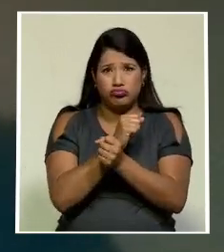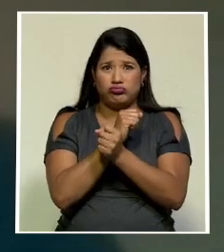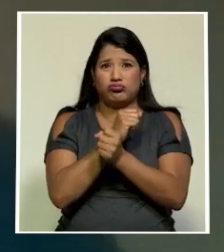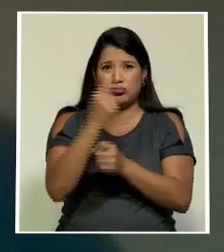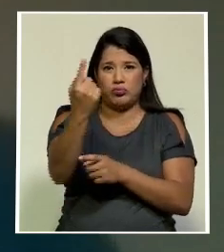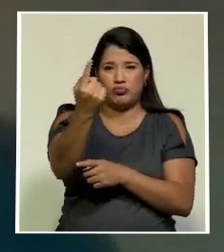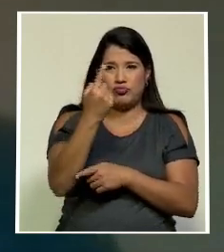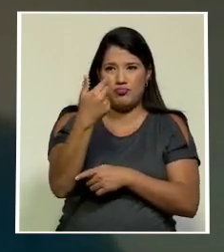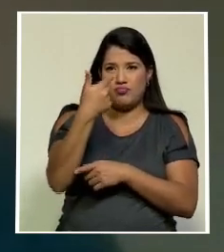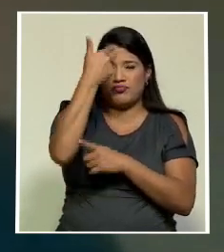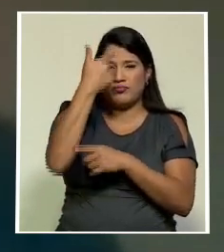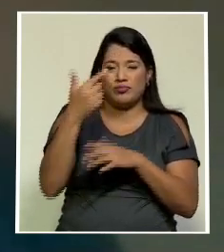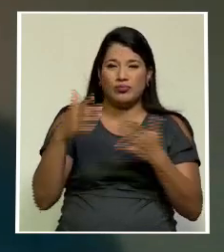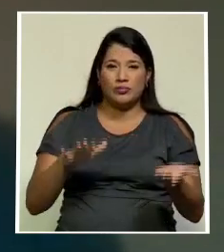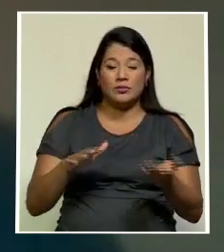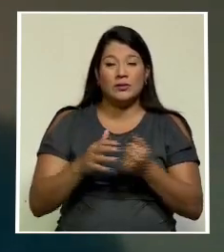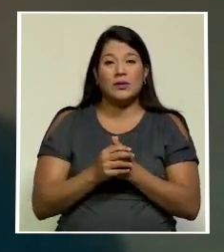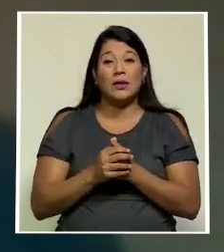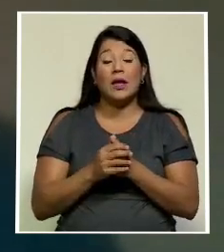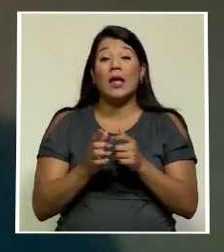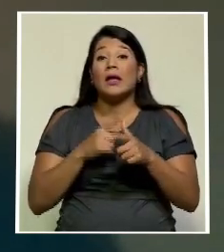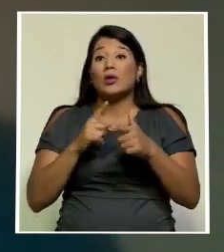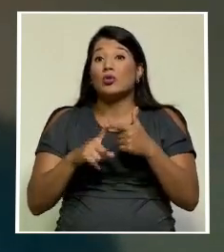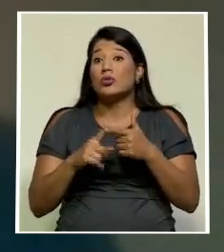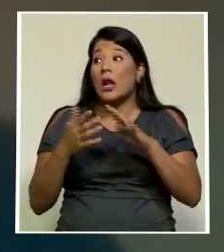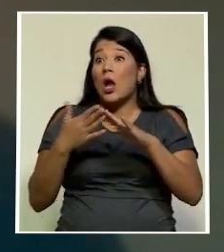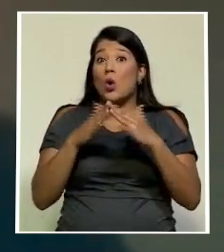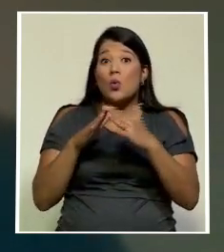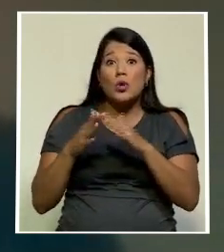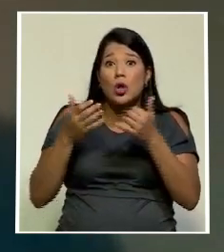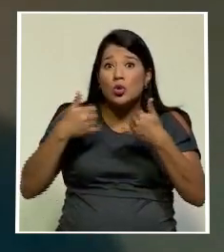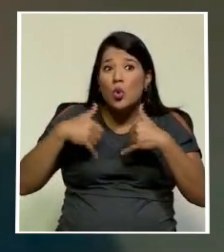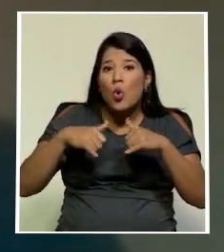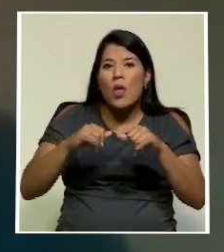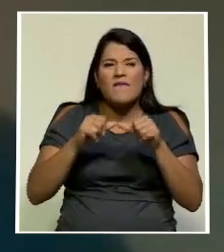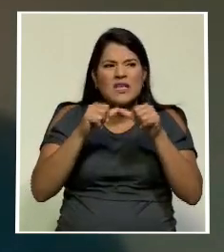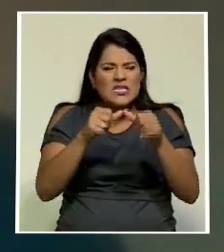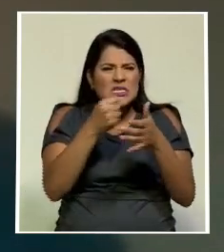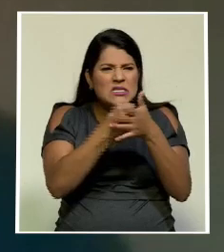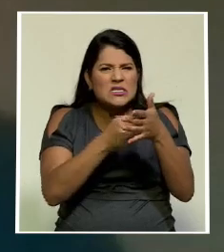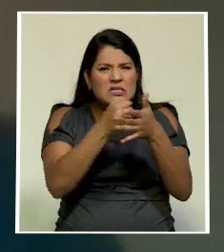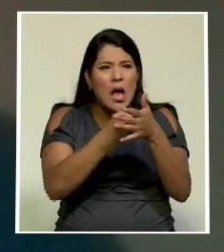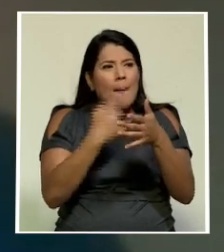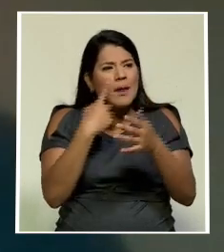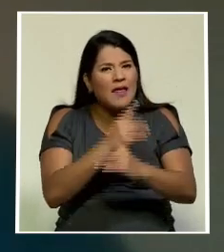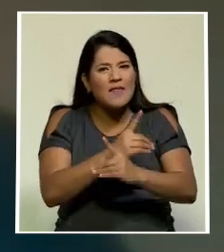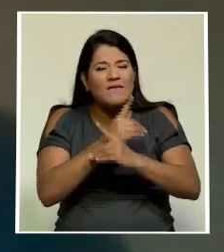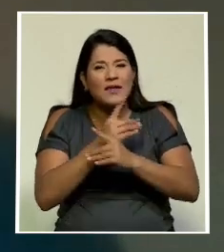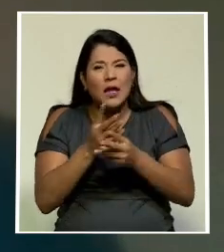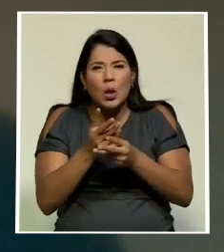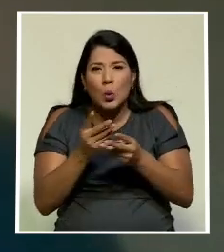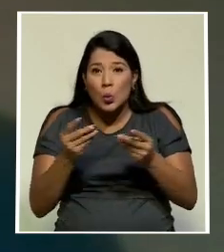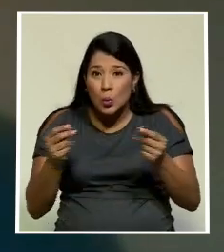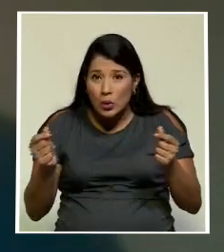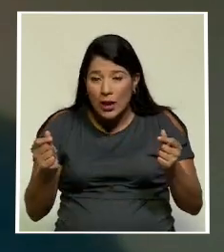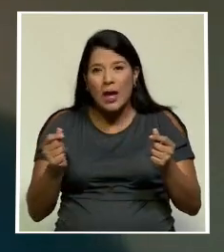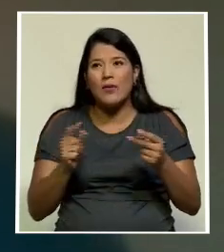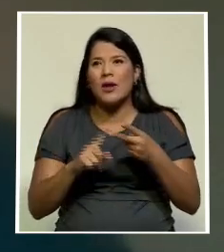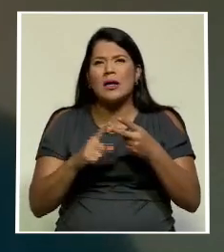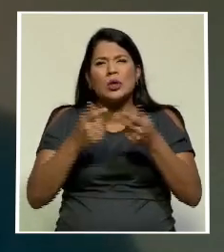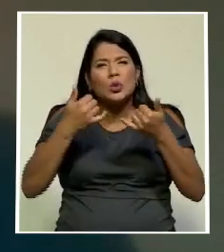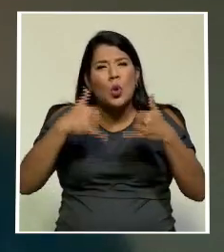de las personas. Las comunidades todavía siguen recuperando tierras, siguen solicitando el cumplimiento de sus derechos